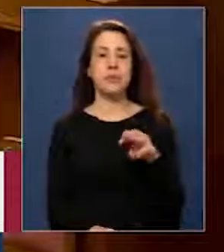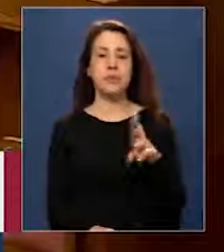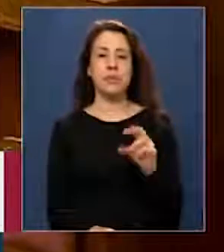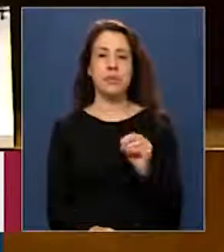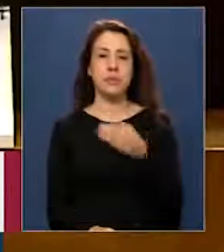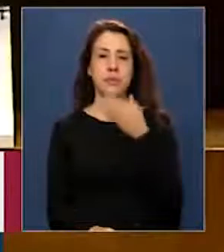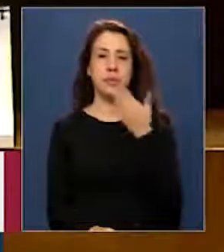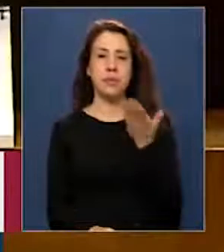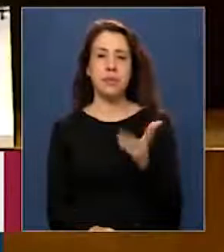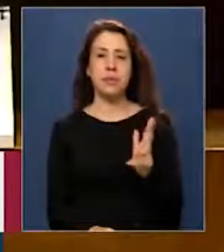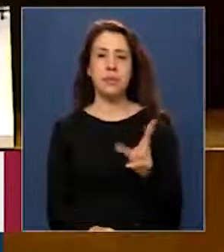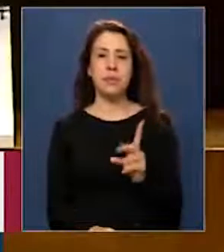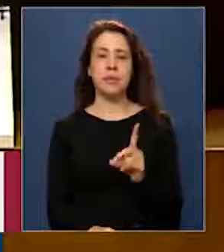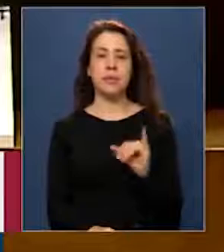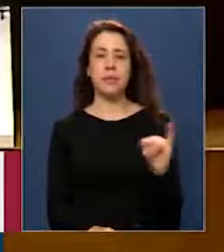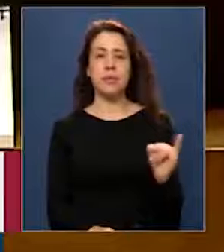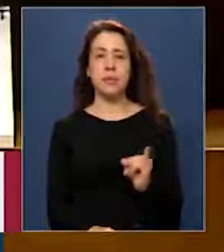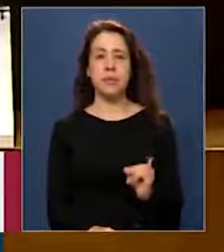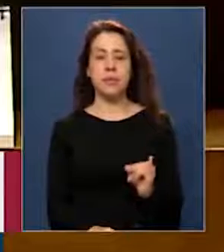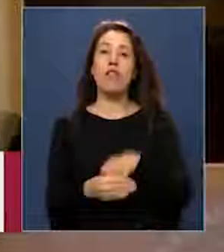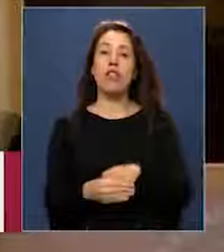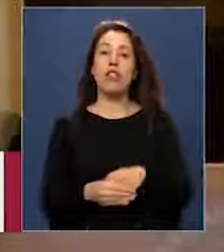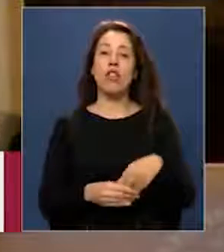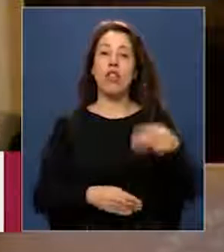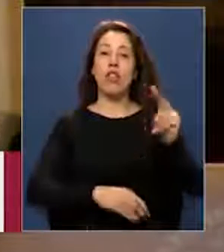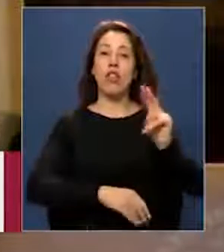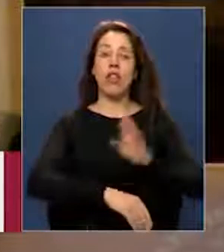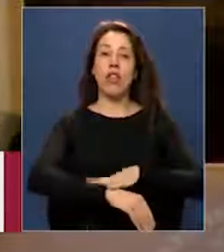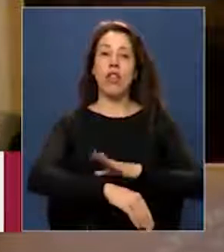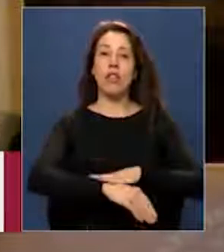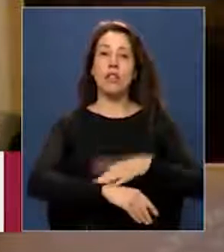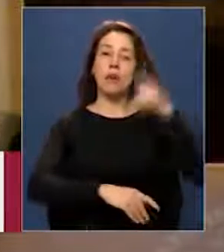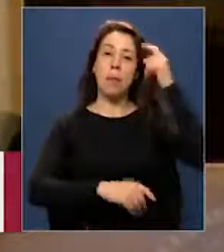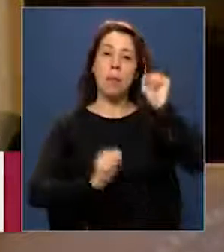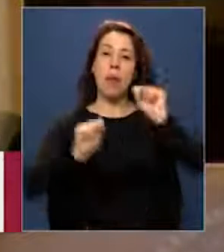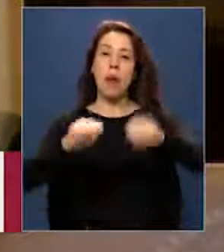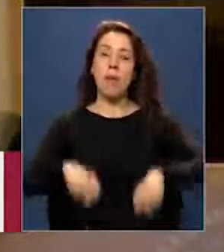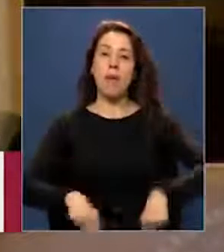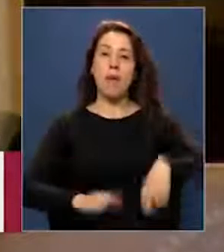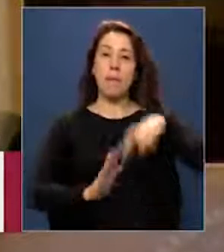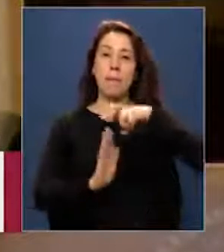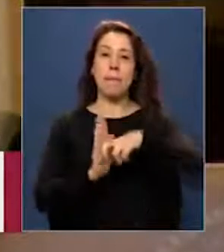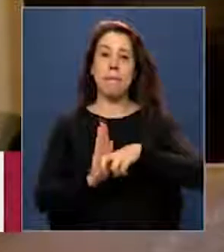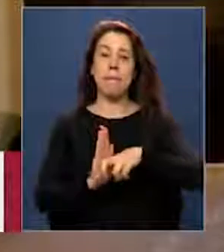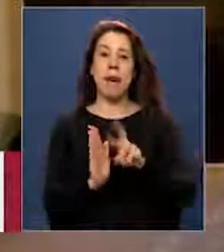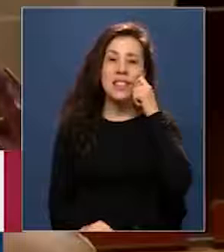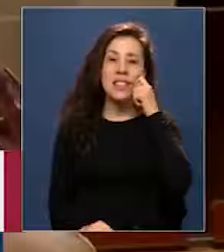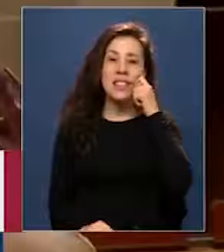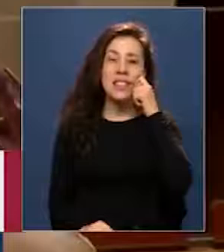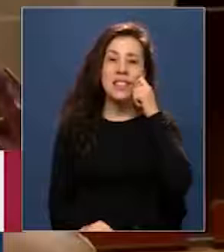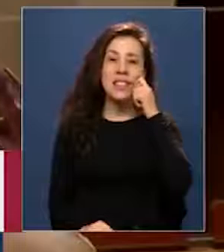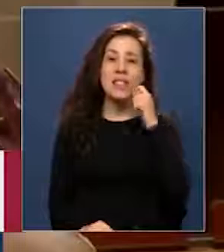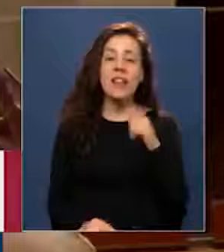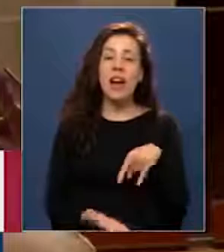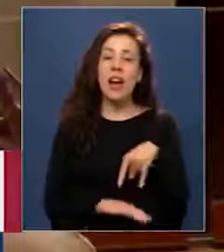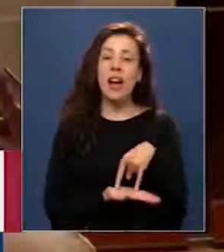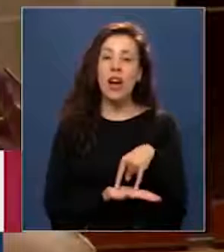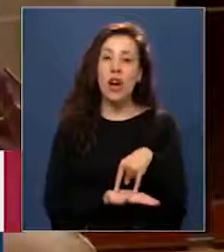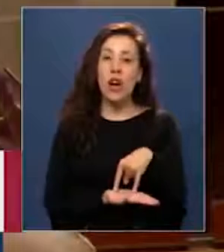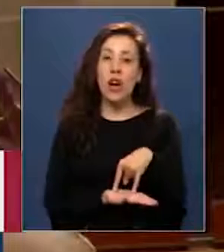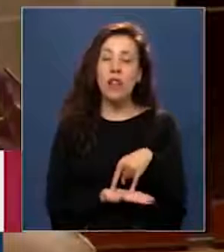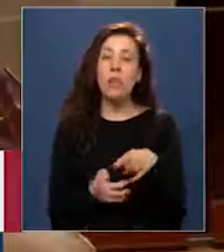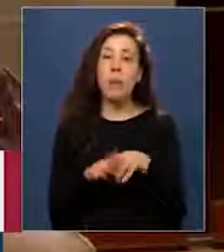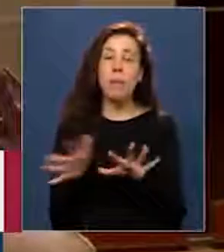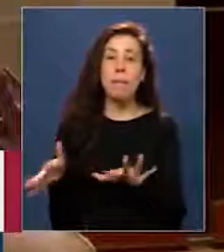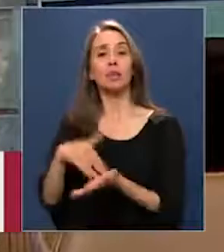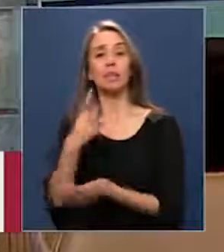texto era fruto de dos mociones la primera proponía que la cámara y el senado tuviesen 120 y 40 miembros respectivamente la segunda